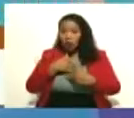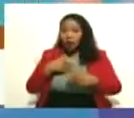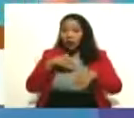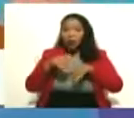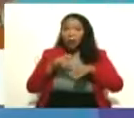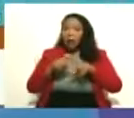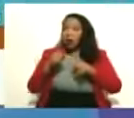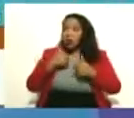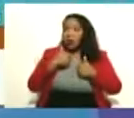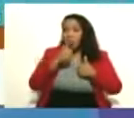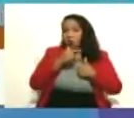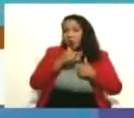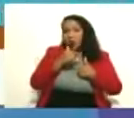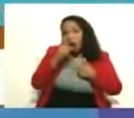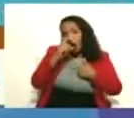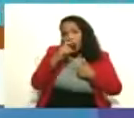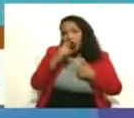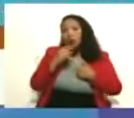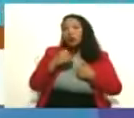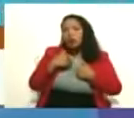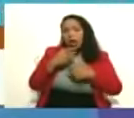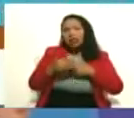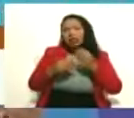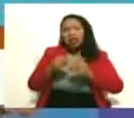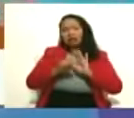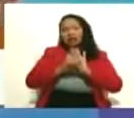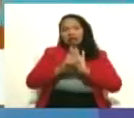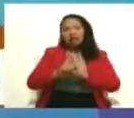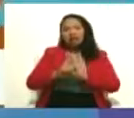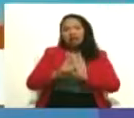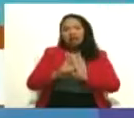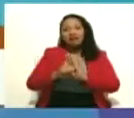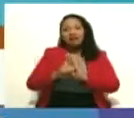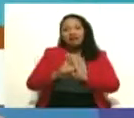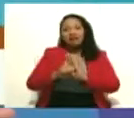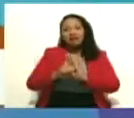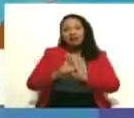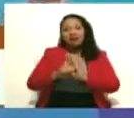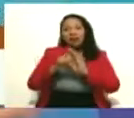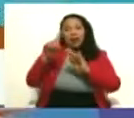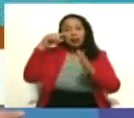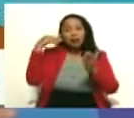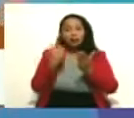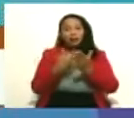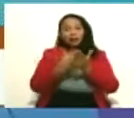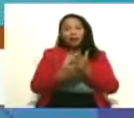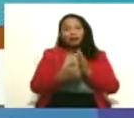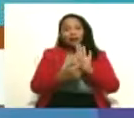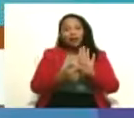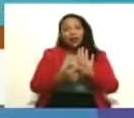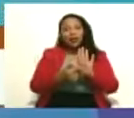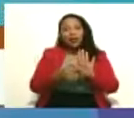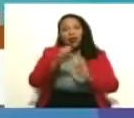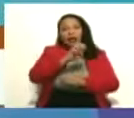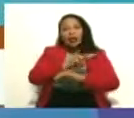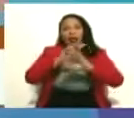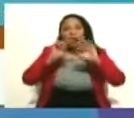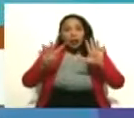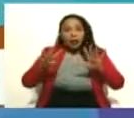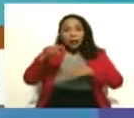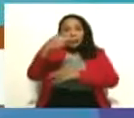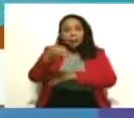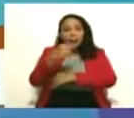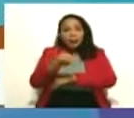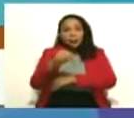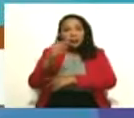pero no tengo la edad, que lo pueden hacer de forma simbólica para dejarle ese testigo a la historia. El 29 de noviembre,